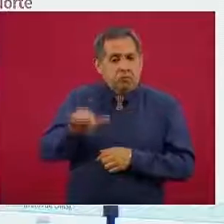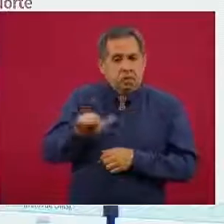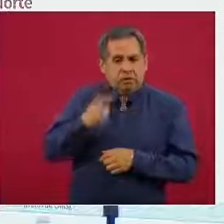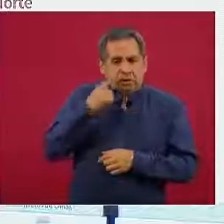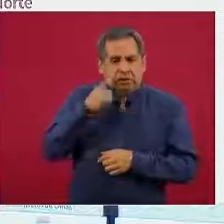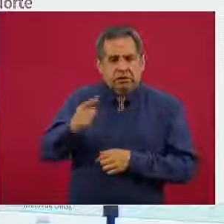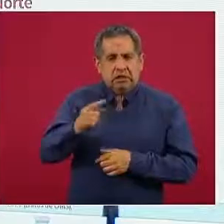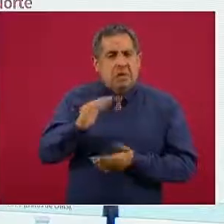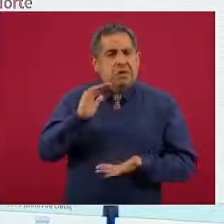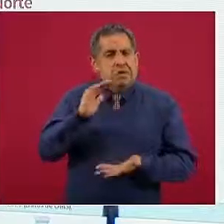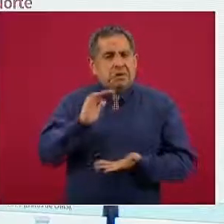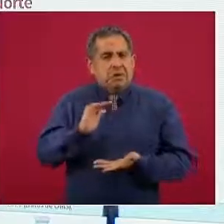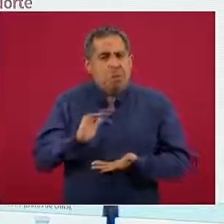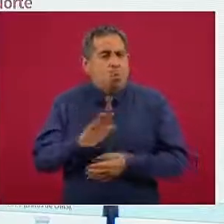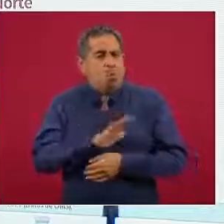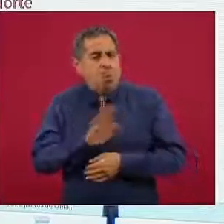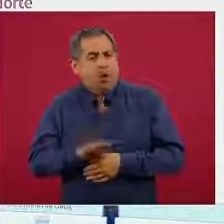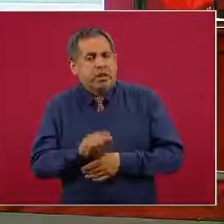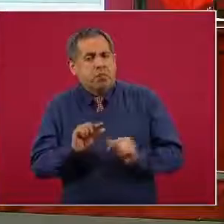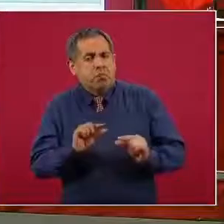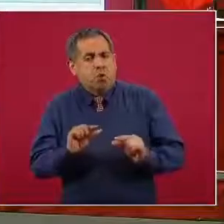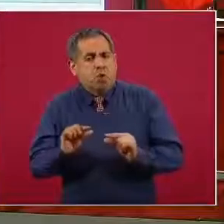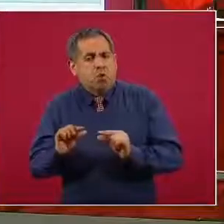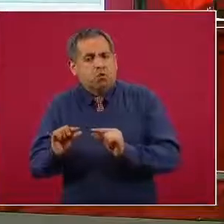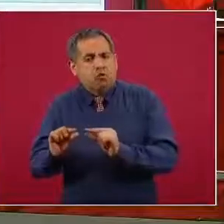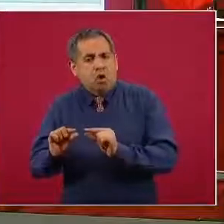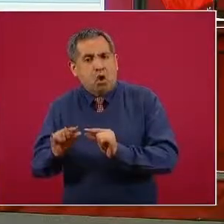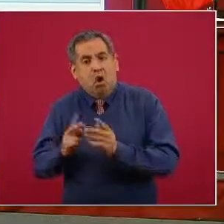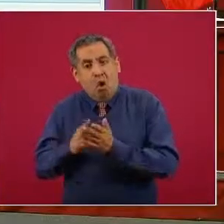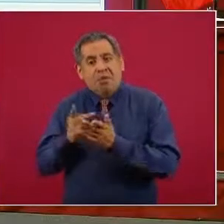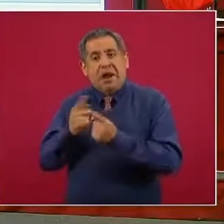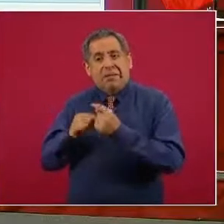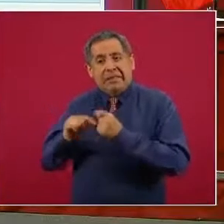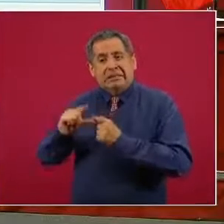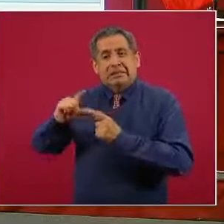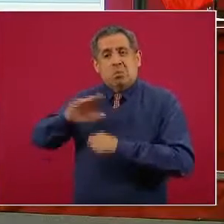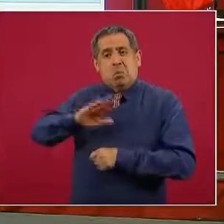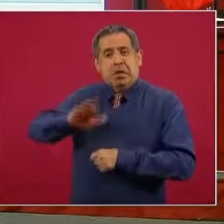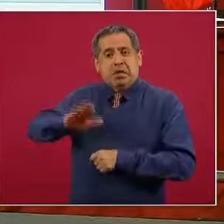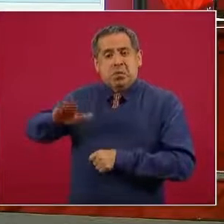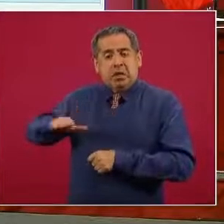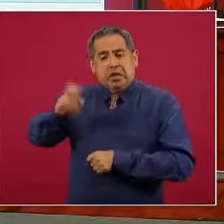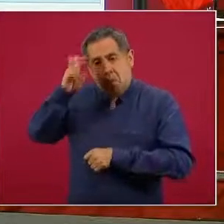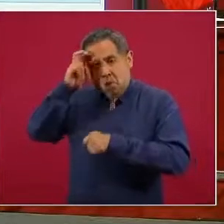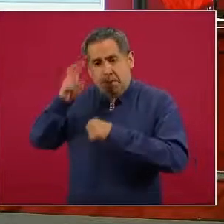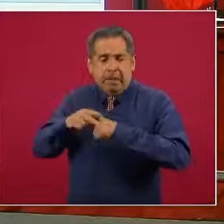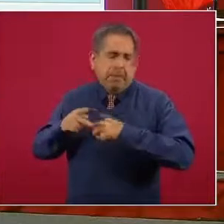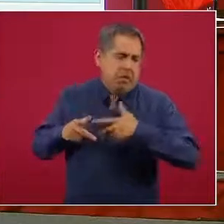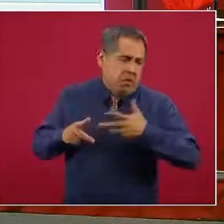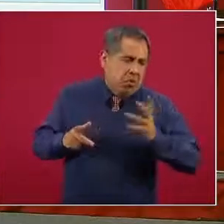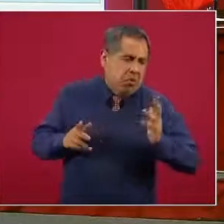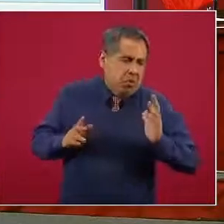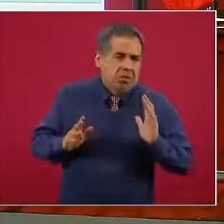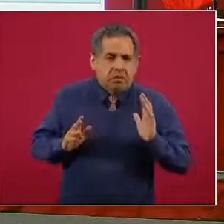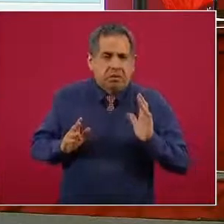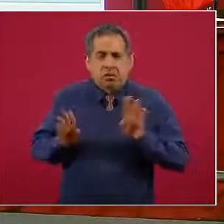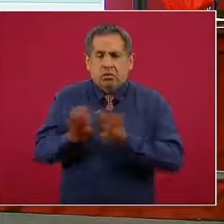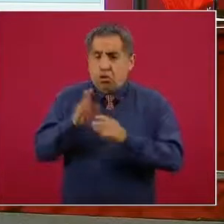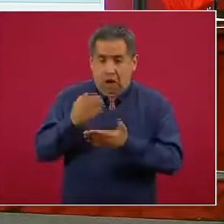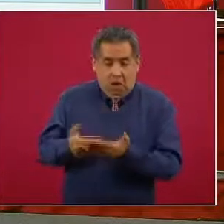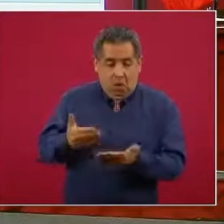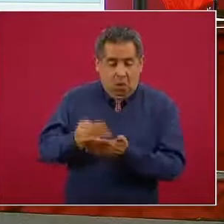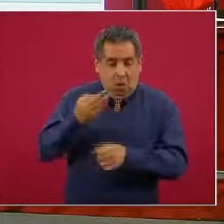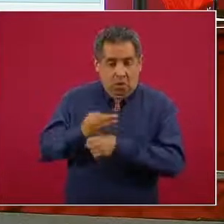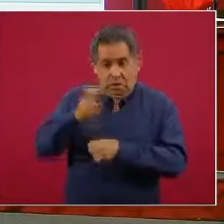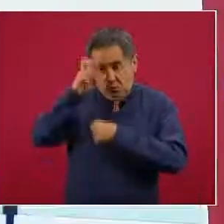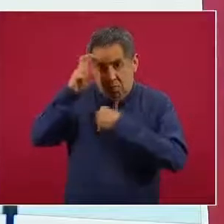esta zona de baja mortalidad, seguida de un incremento de la mortalidad, pero como he dicho, es notorio que la mortalidad hoy en